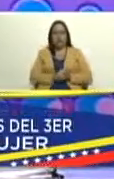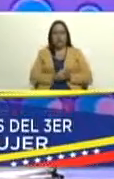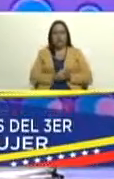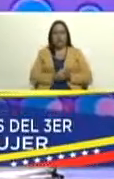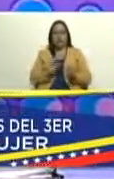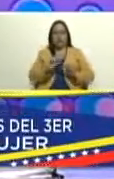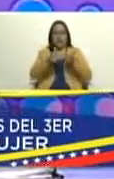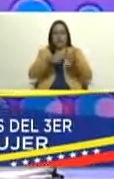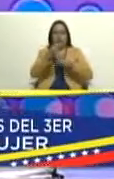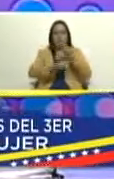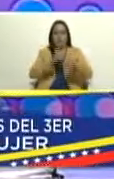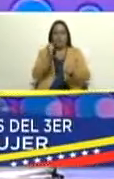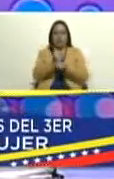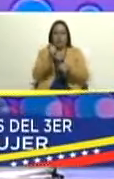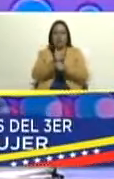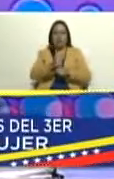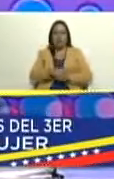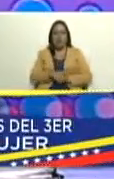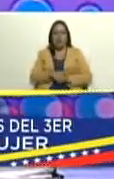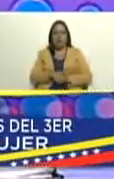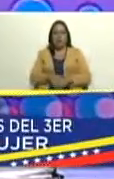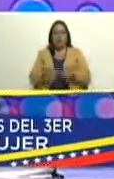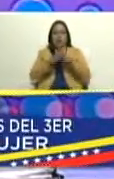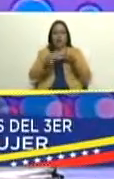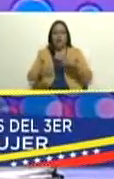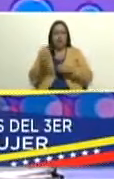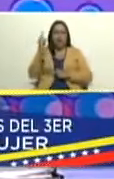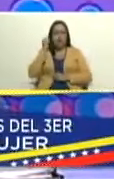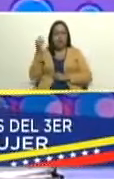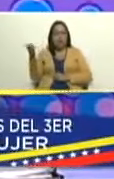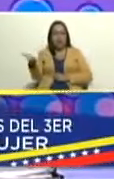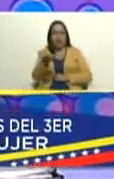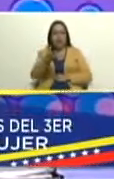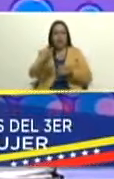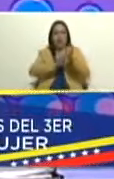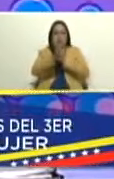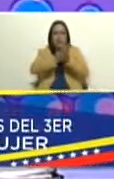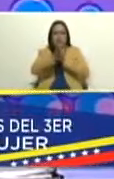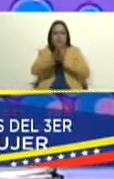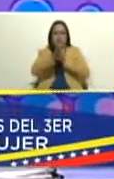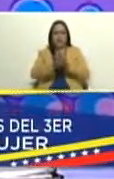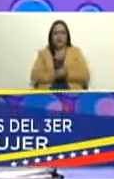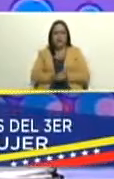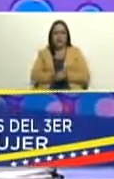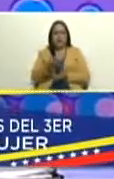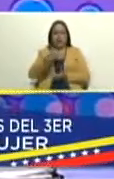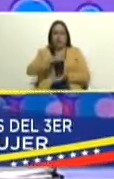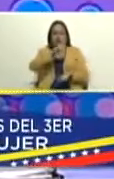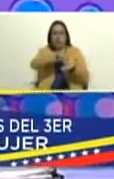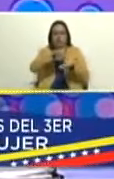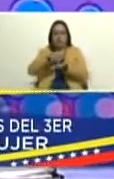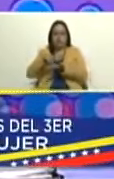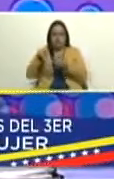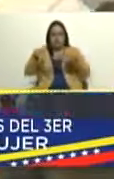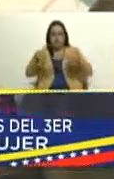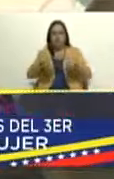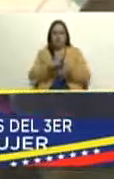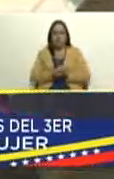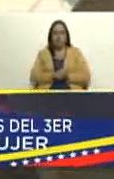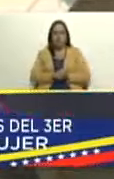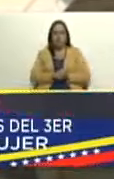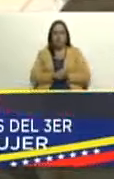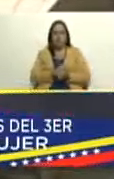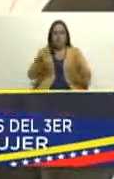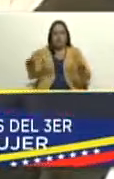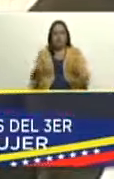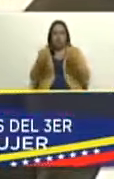paso. Y a todas las emprendedoras que están presentes, que nos ven